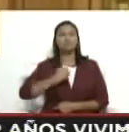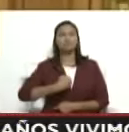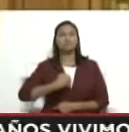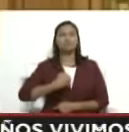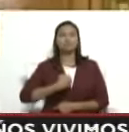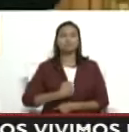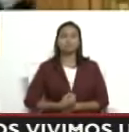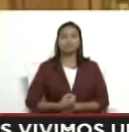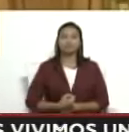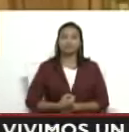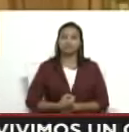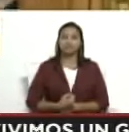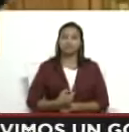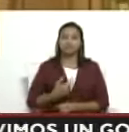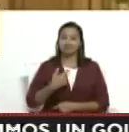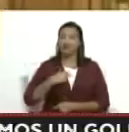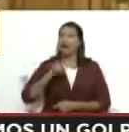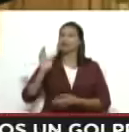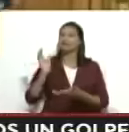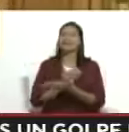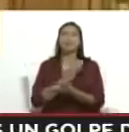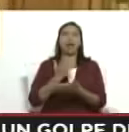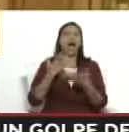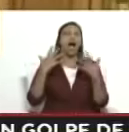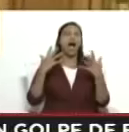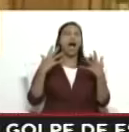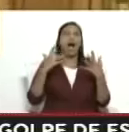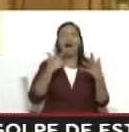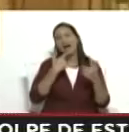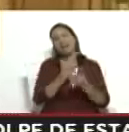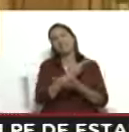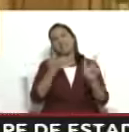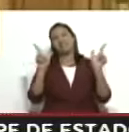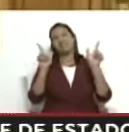Y se elimina no sé qué cosa. ¡Ah, libertad!